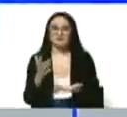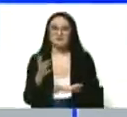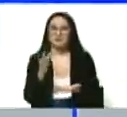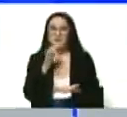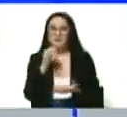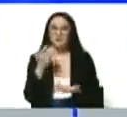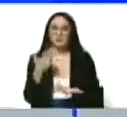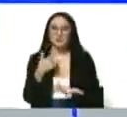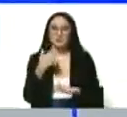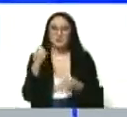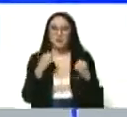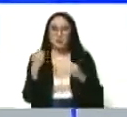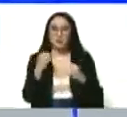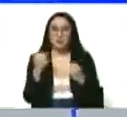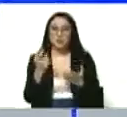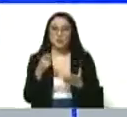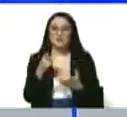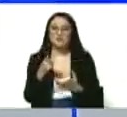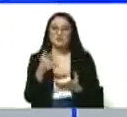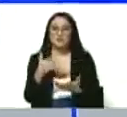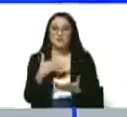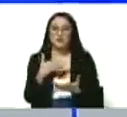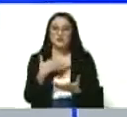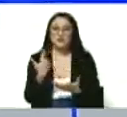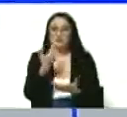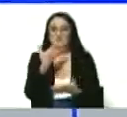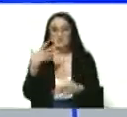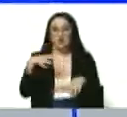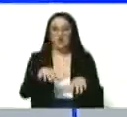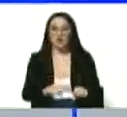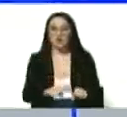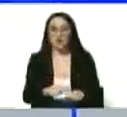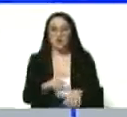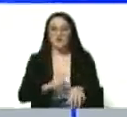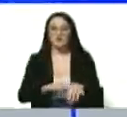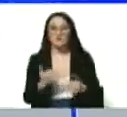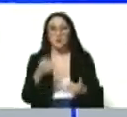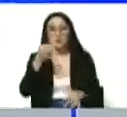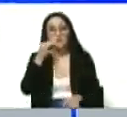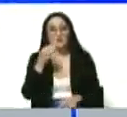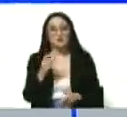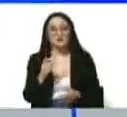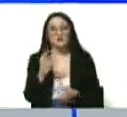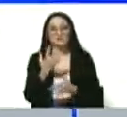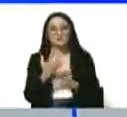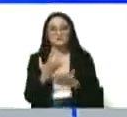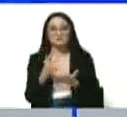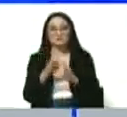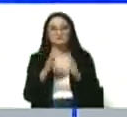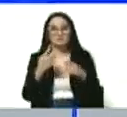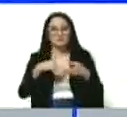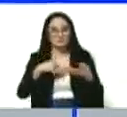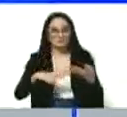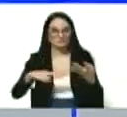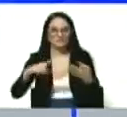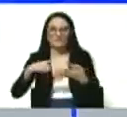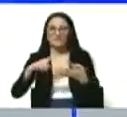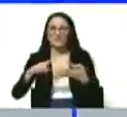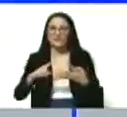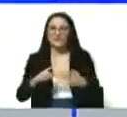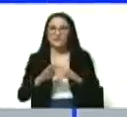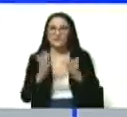que no dudo en calificarla como una obsesión colonialista en estos tiempos de una humanidad pluricéntrica y multipolar.